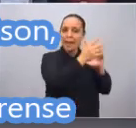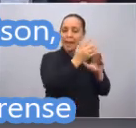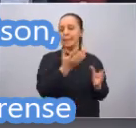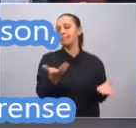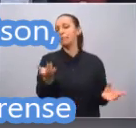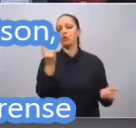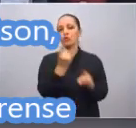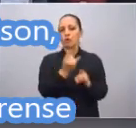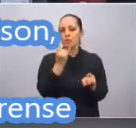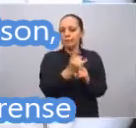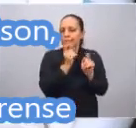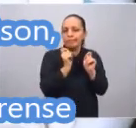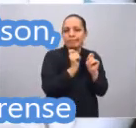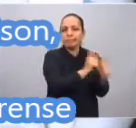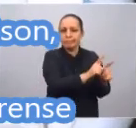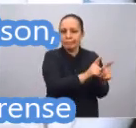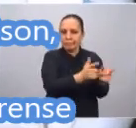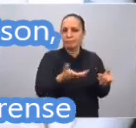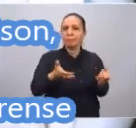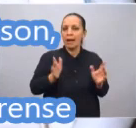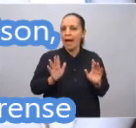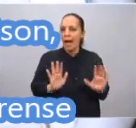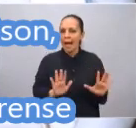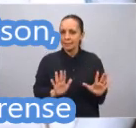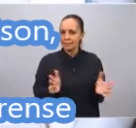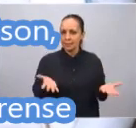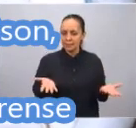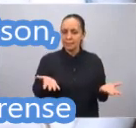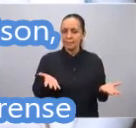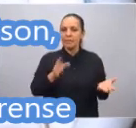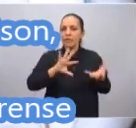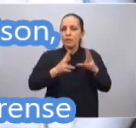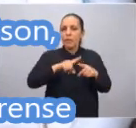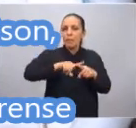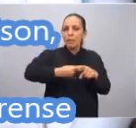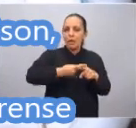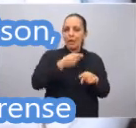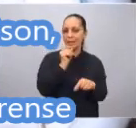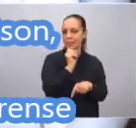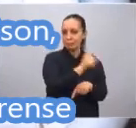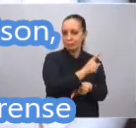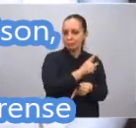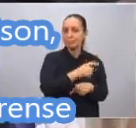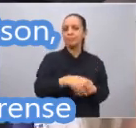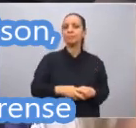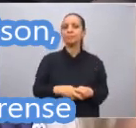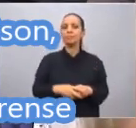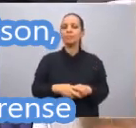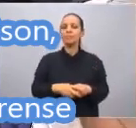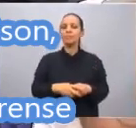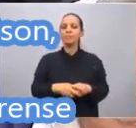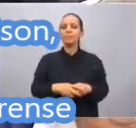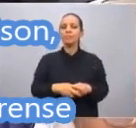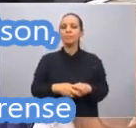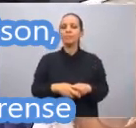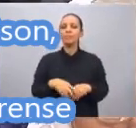hacen, como no puede ser de otra manera con estas políticas del 35% de